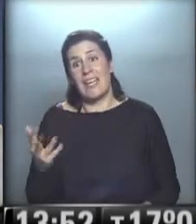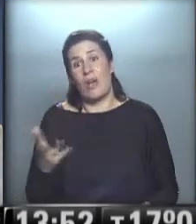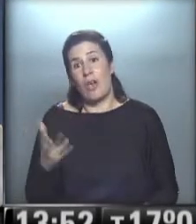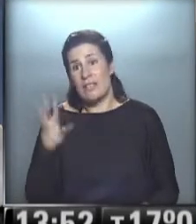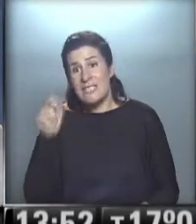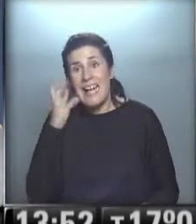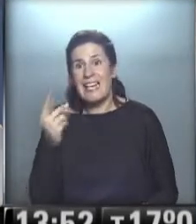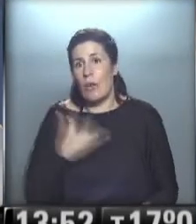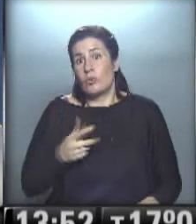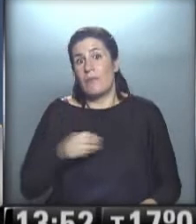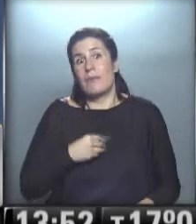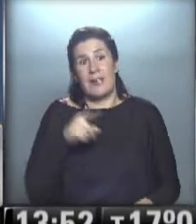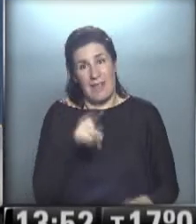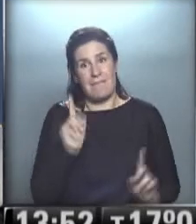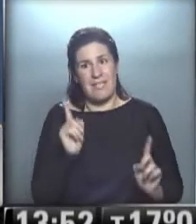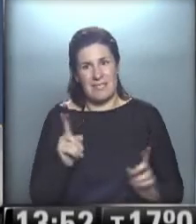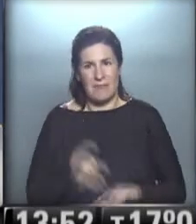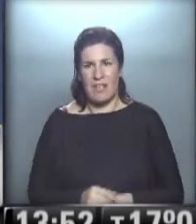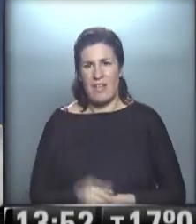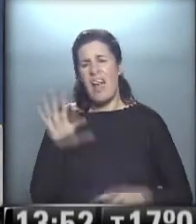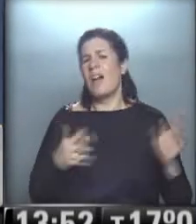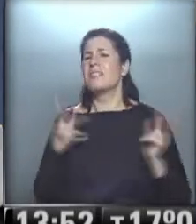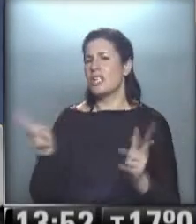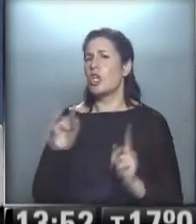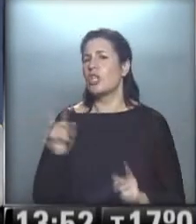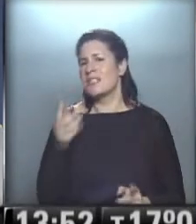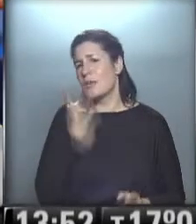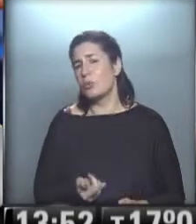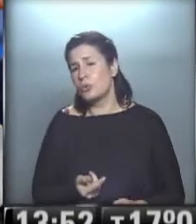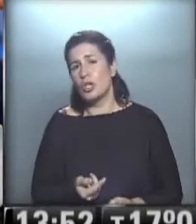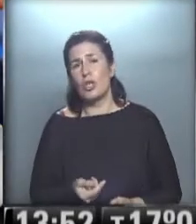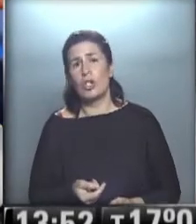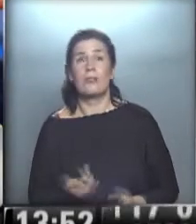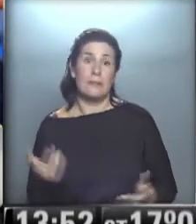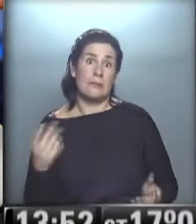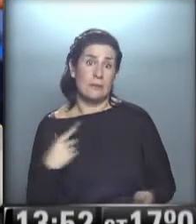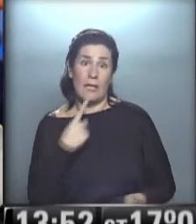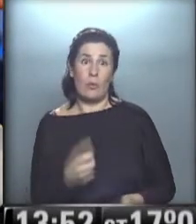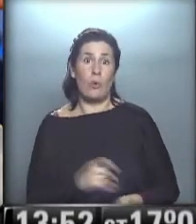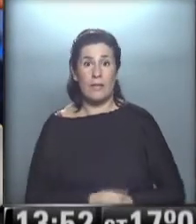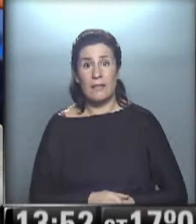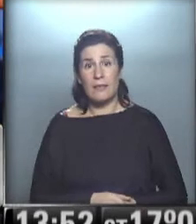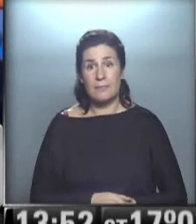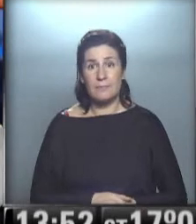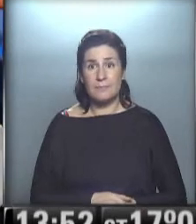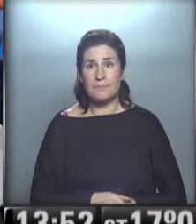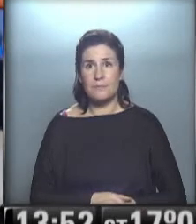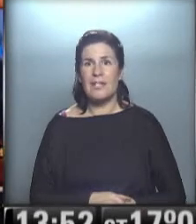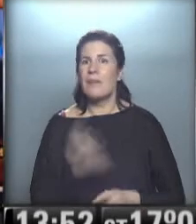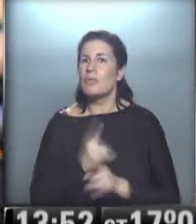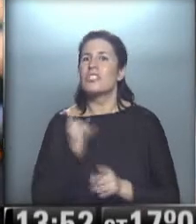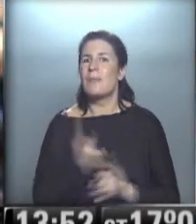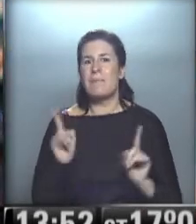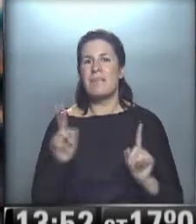mucho que le gustó, capaz que no te dice nada, ya con eso dice mucho, pero justo esta varias veces me recalcó que le